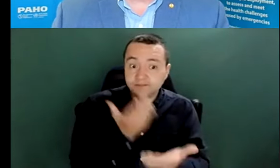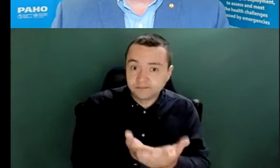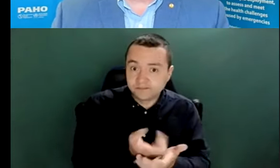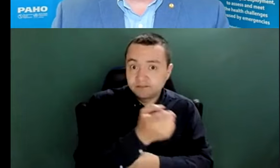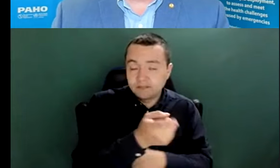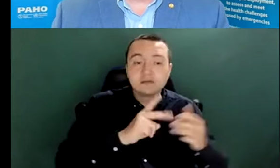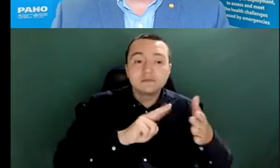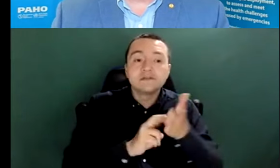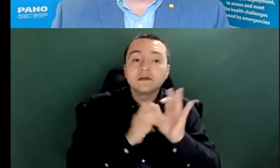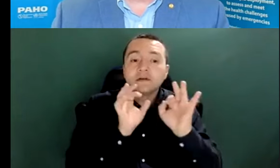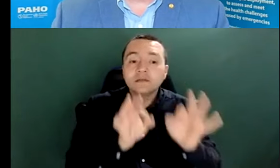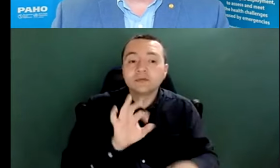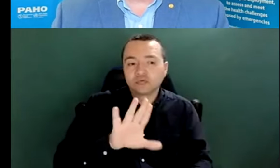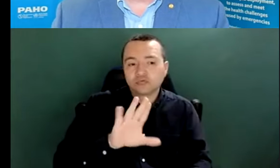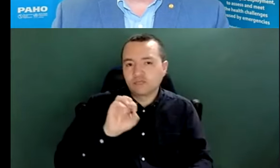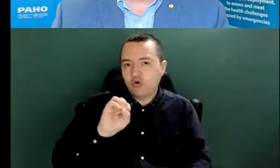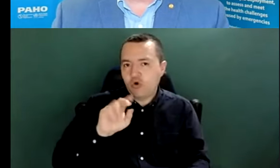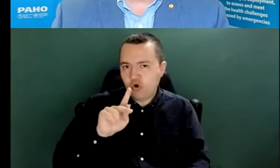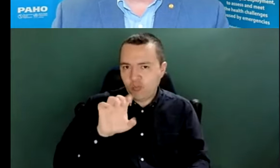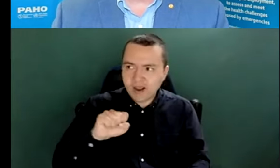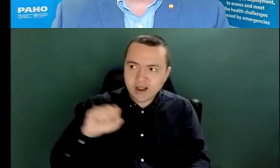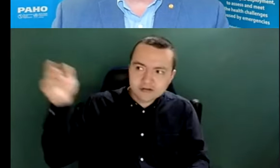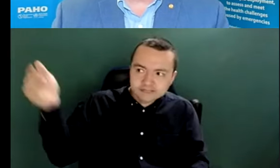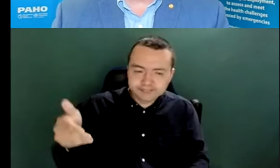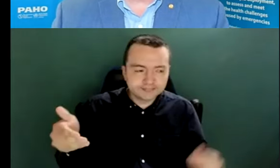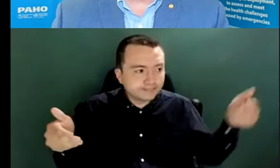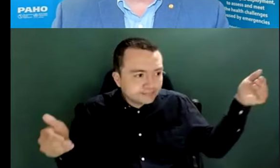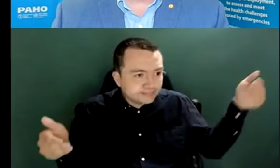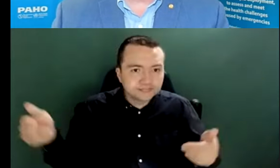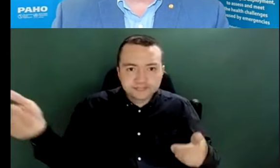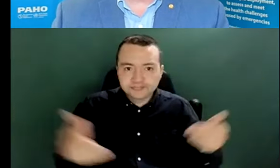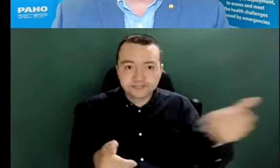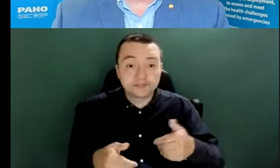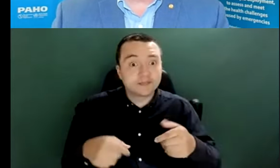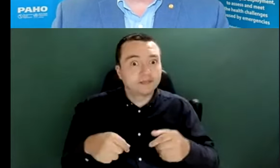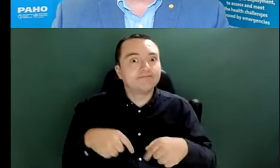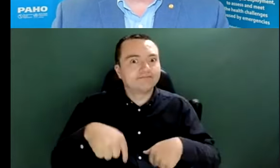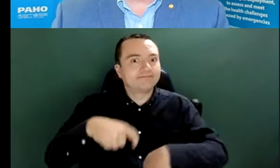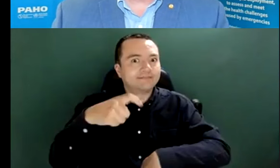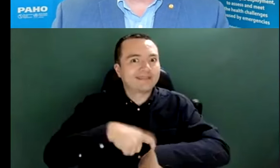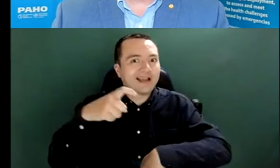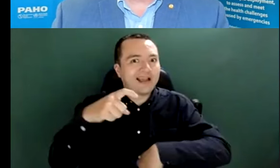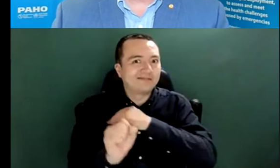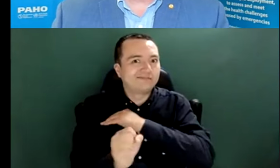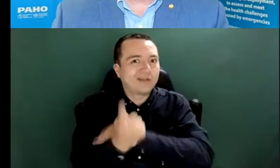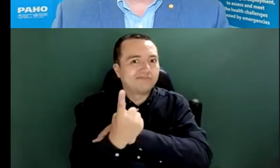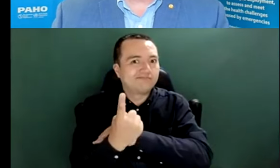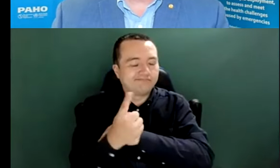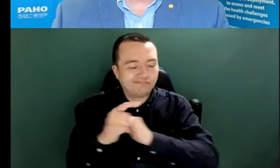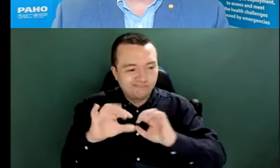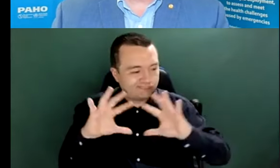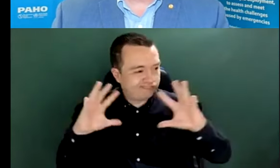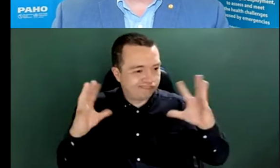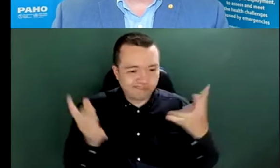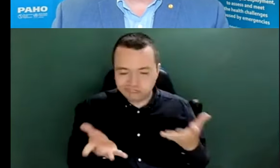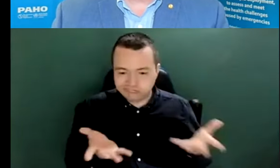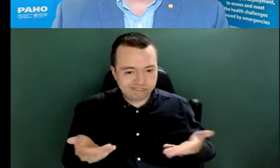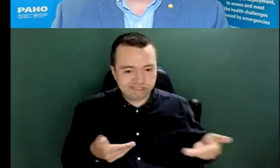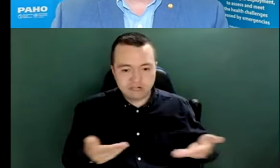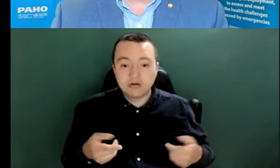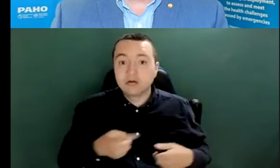prioridades de la OPS, incluyendo esos grandes retos que estamos enfrentando ahora como globalmente y que las Américas también están